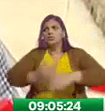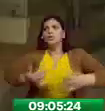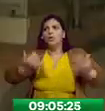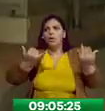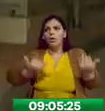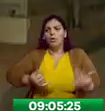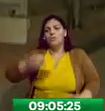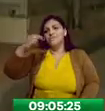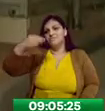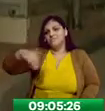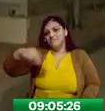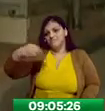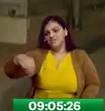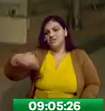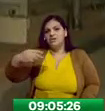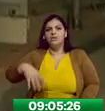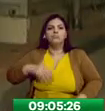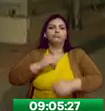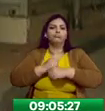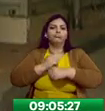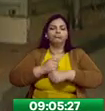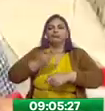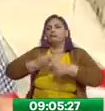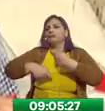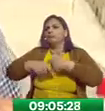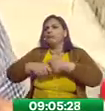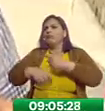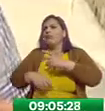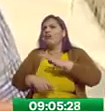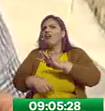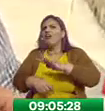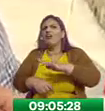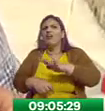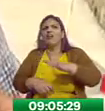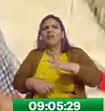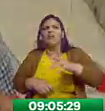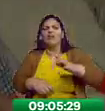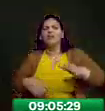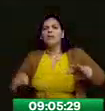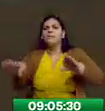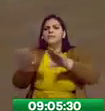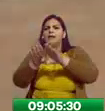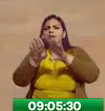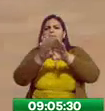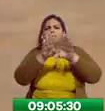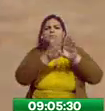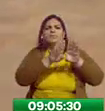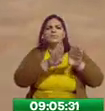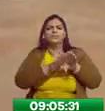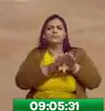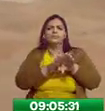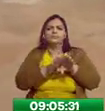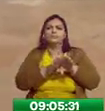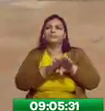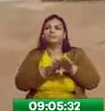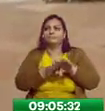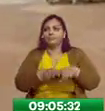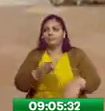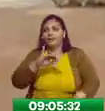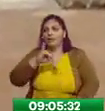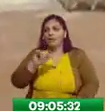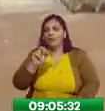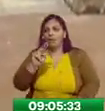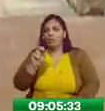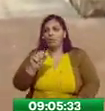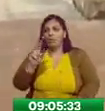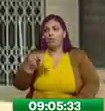es una zona súper transcurrirá muy comercial y mira como la encontramos parece un pueblo fantasma para juan carlos rojas la realidad